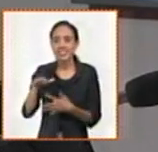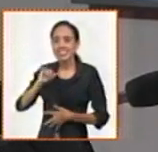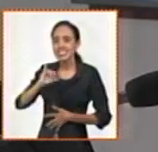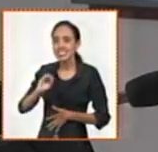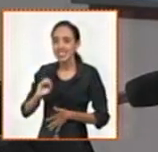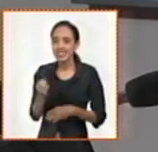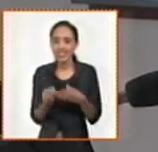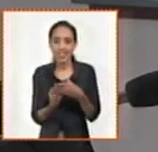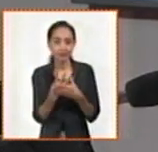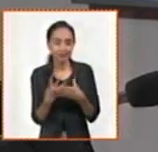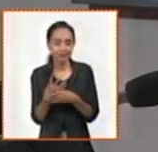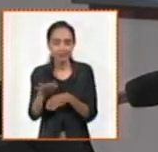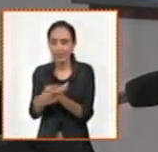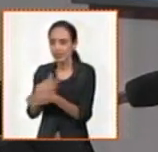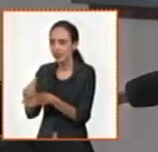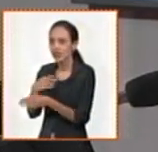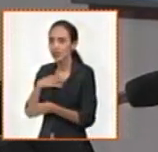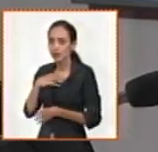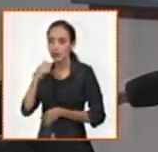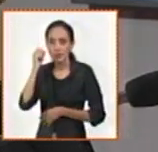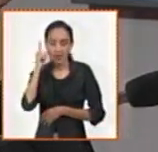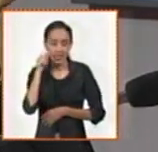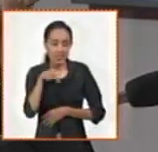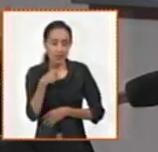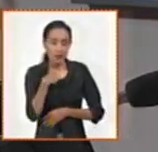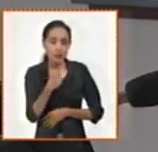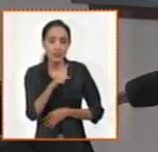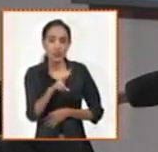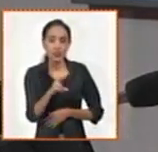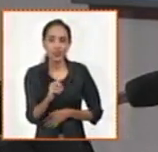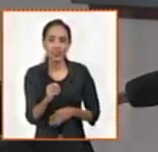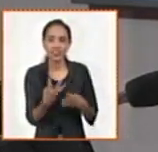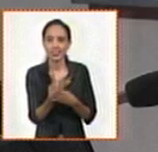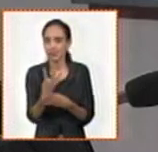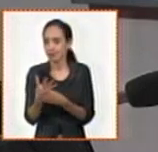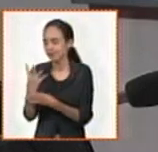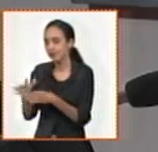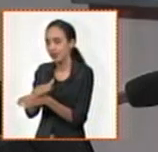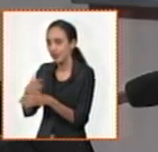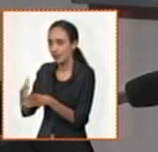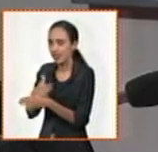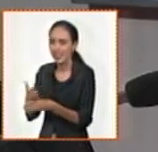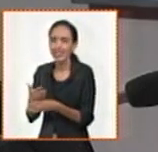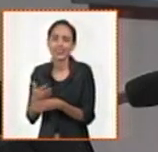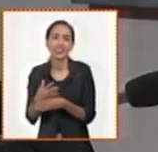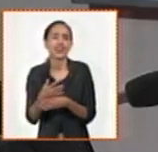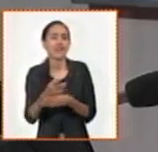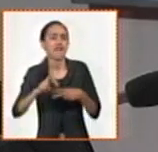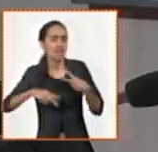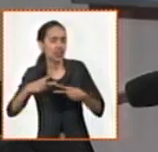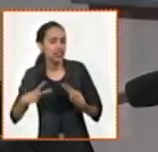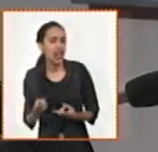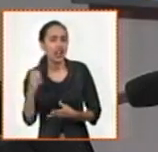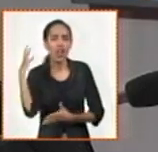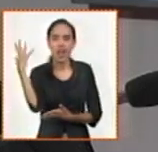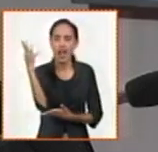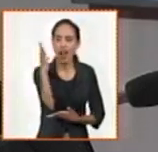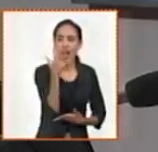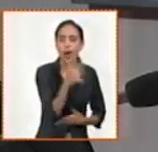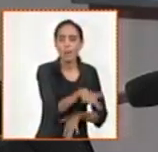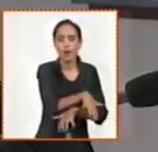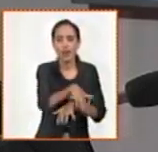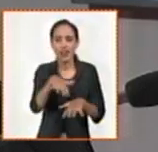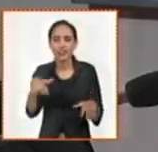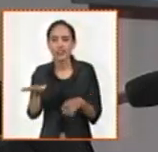especies. Conozco experiencias que tienen 120 especies, vegetales, árboles,